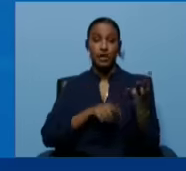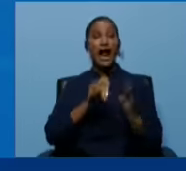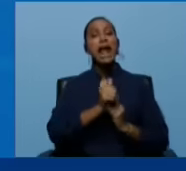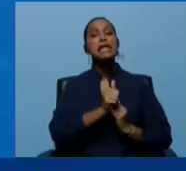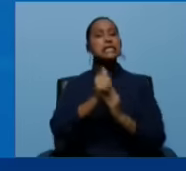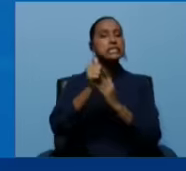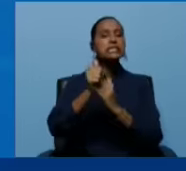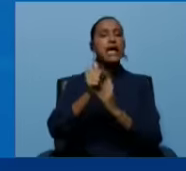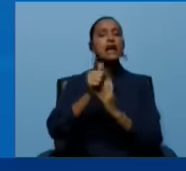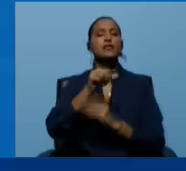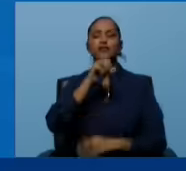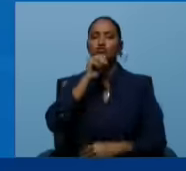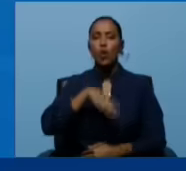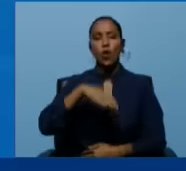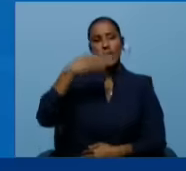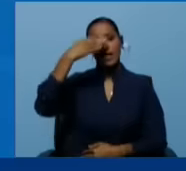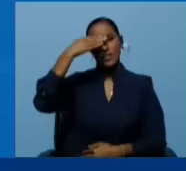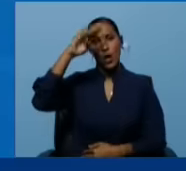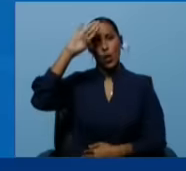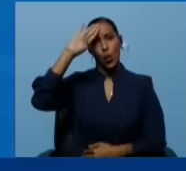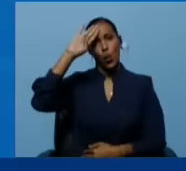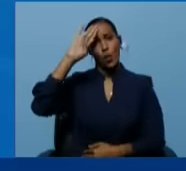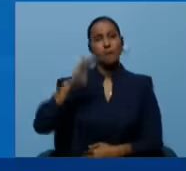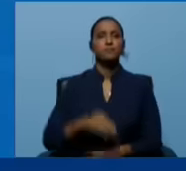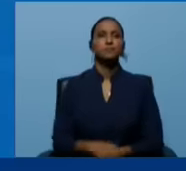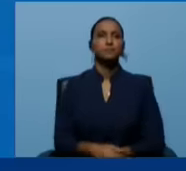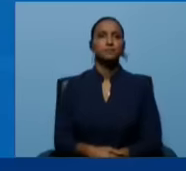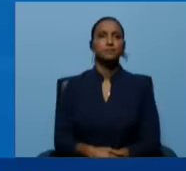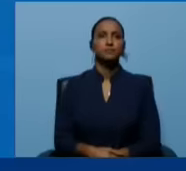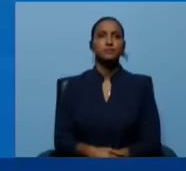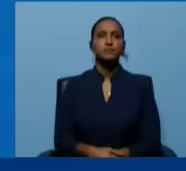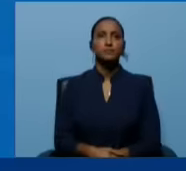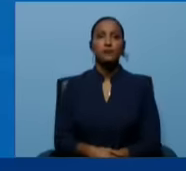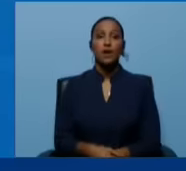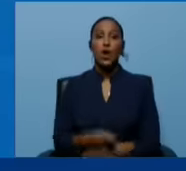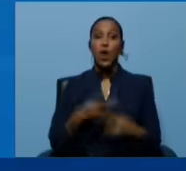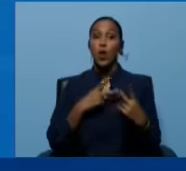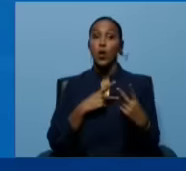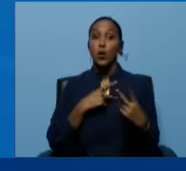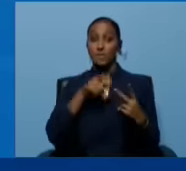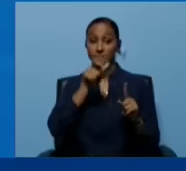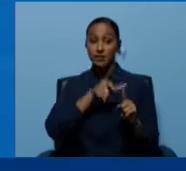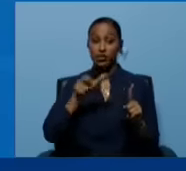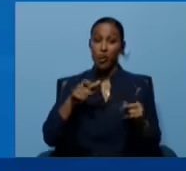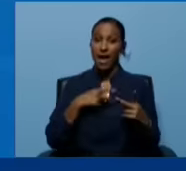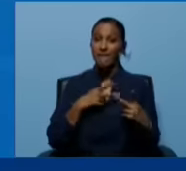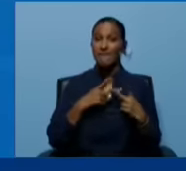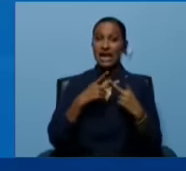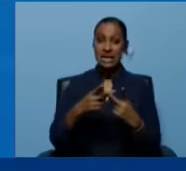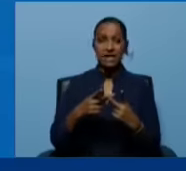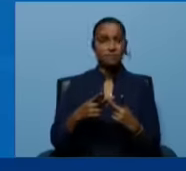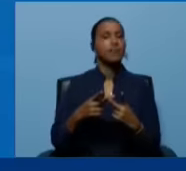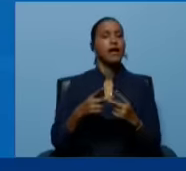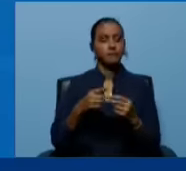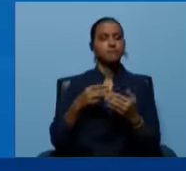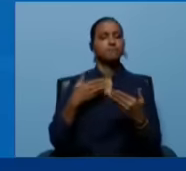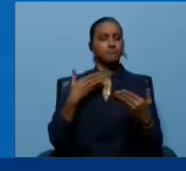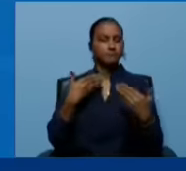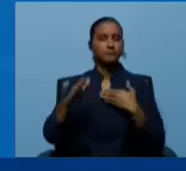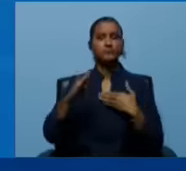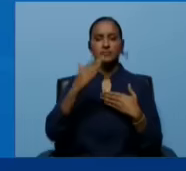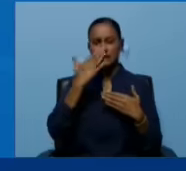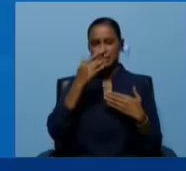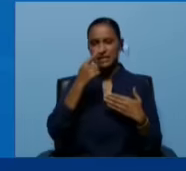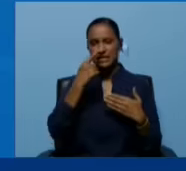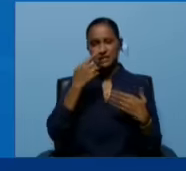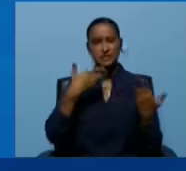Los valientes son los que trascienden, los que no son chantajeables, los que no tienen cola